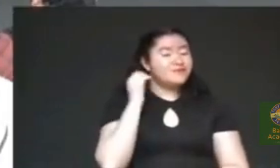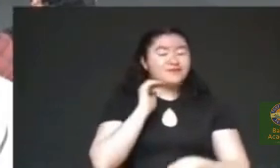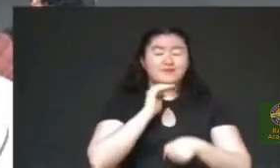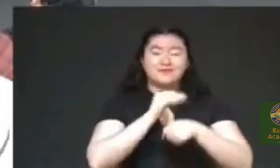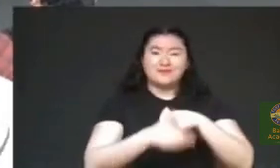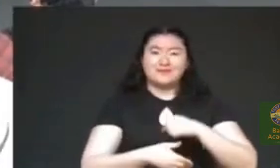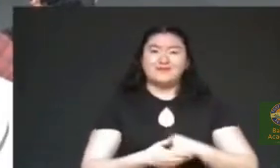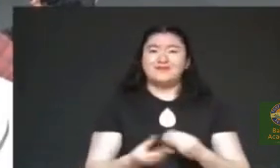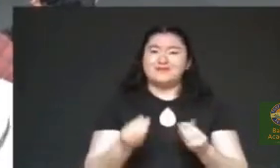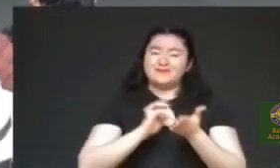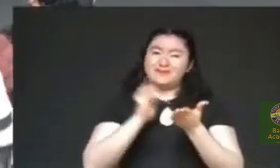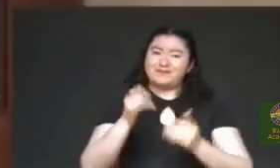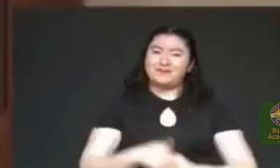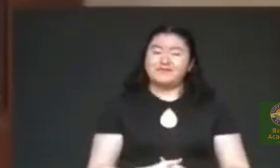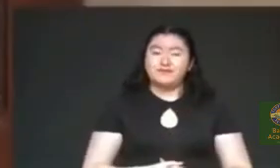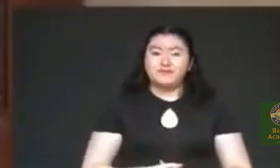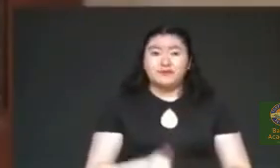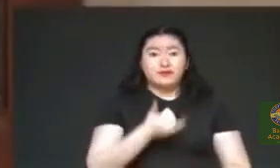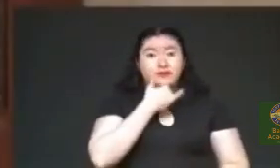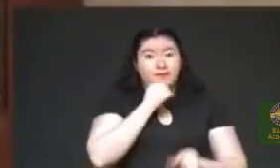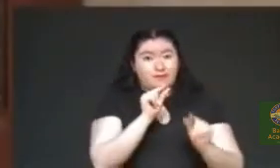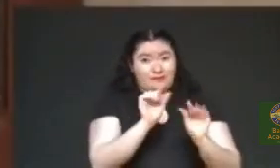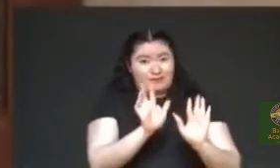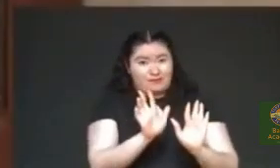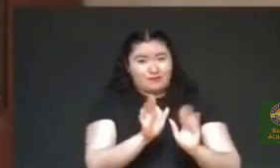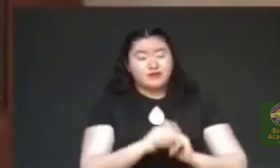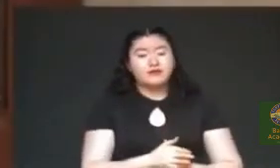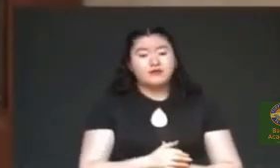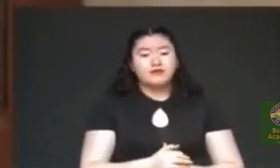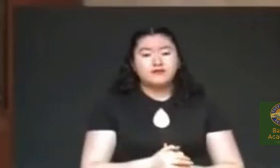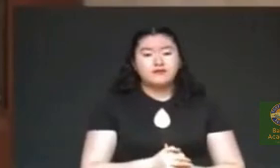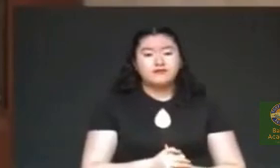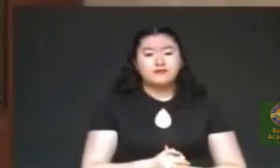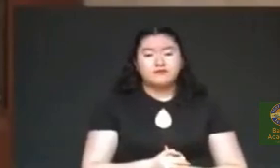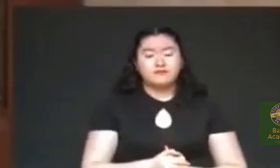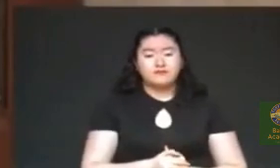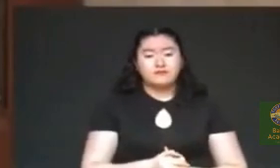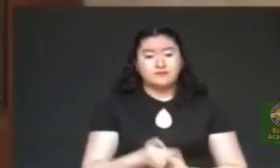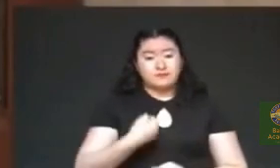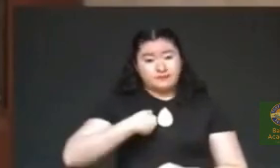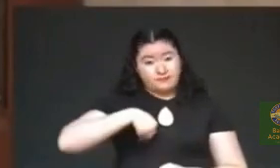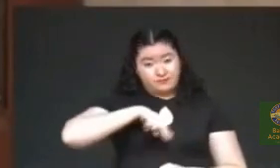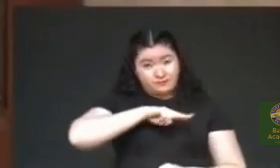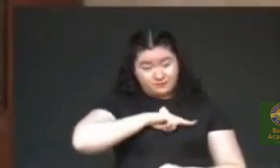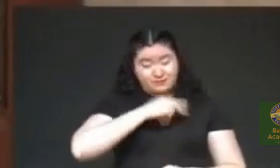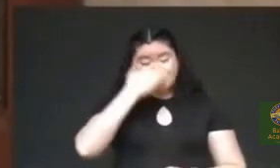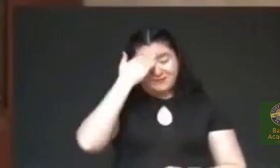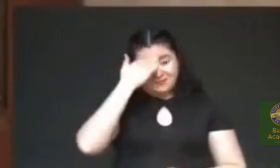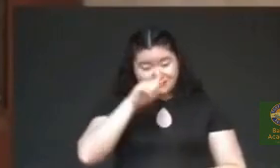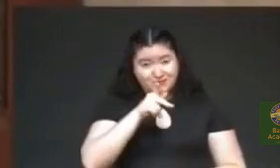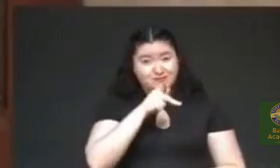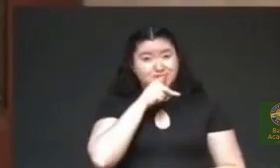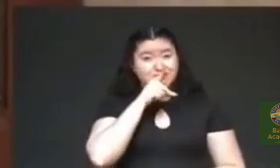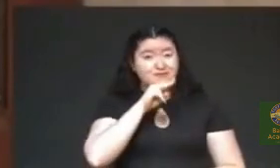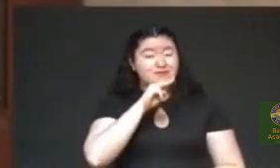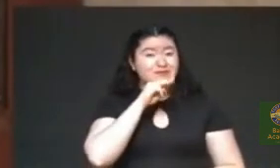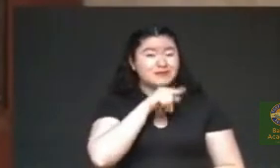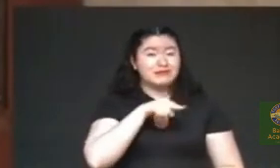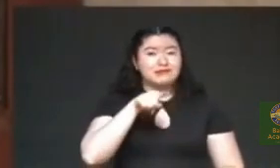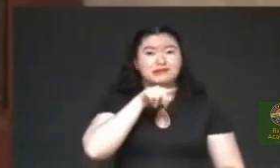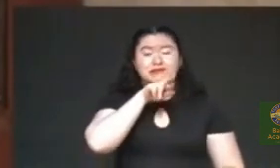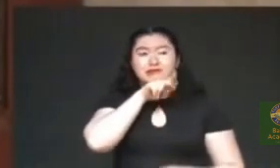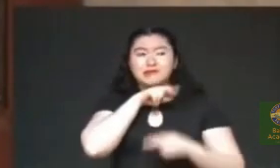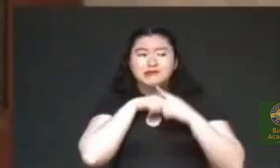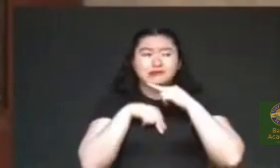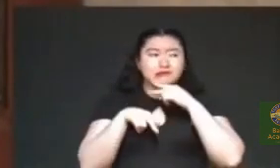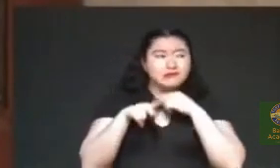a todos. Un segundo. Nada más, obviamente entendemos que los padres y madres de familia tienen preocupaciones